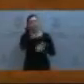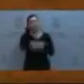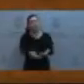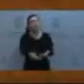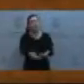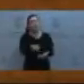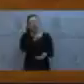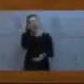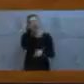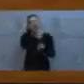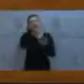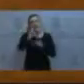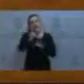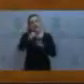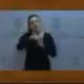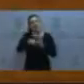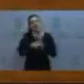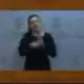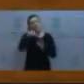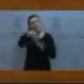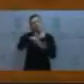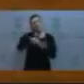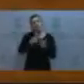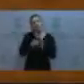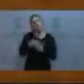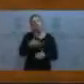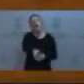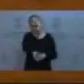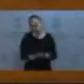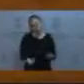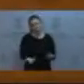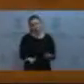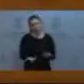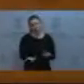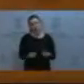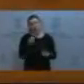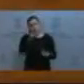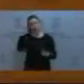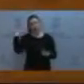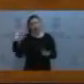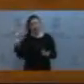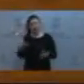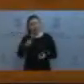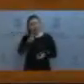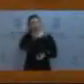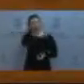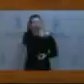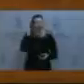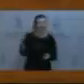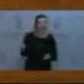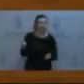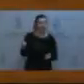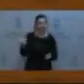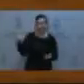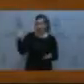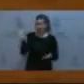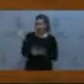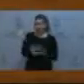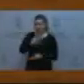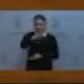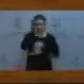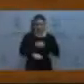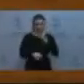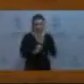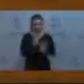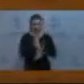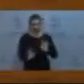de las 170 medidas que contiene el plan? Hace 2 años que lo anunciaron y hasta la fecha no han implementado ni una sola, no han